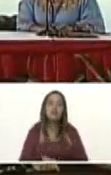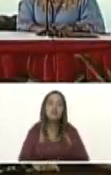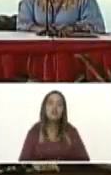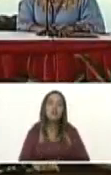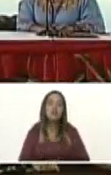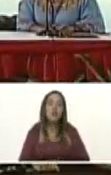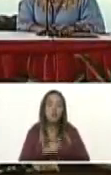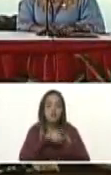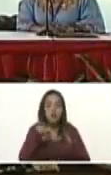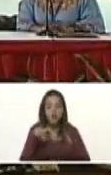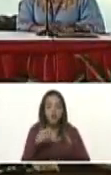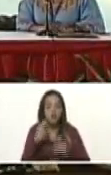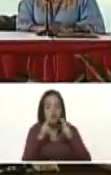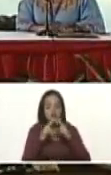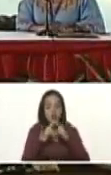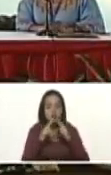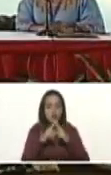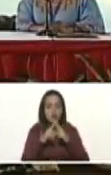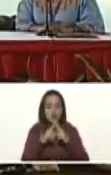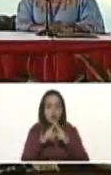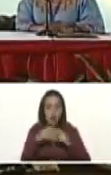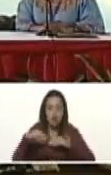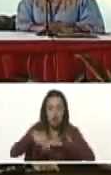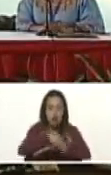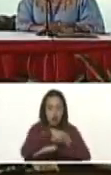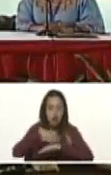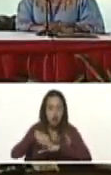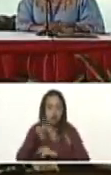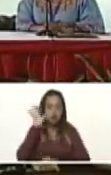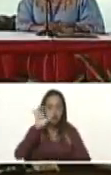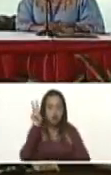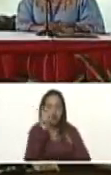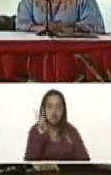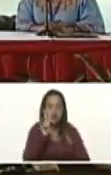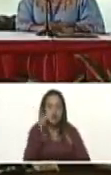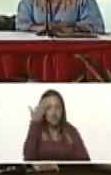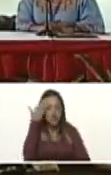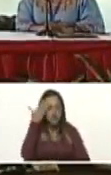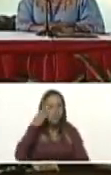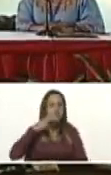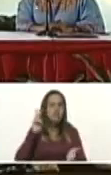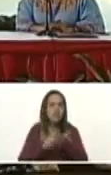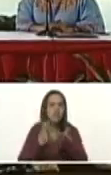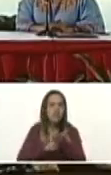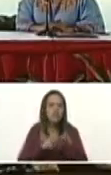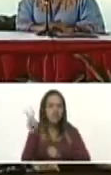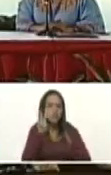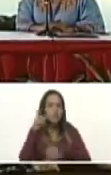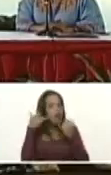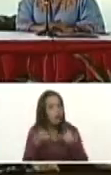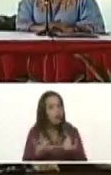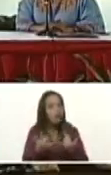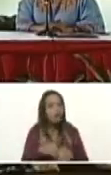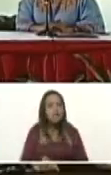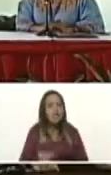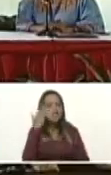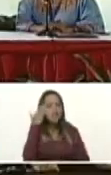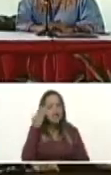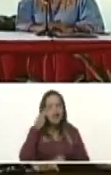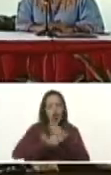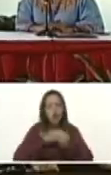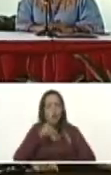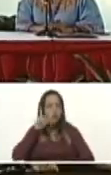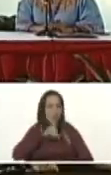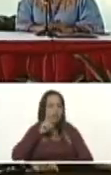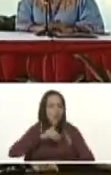nuestra patria. Han podido caminar a nuestra patria. Saben las verdades de Venezuela ahora. Saben cómo se miente en el